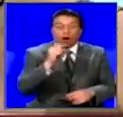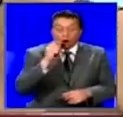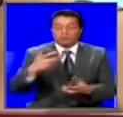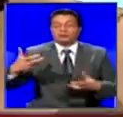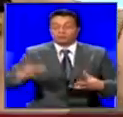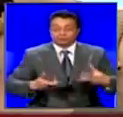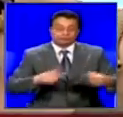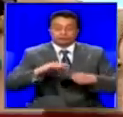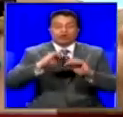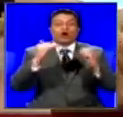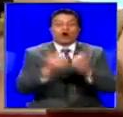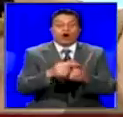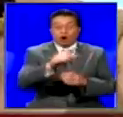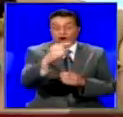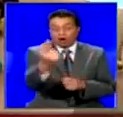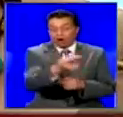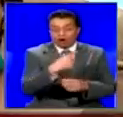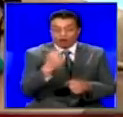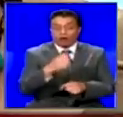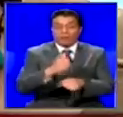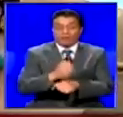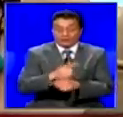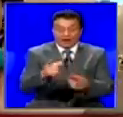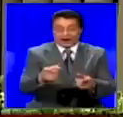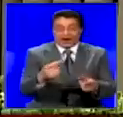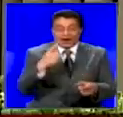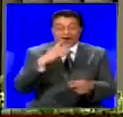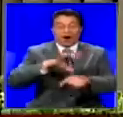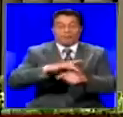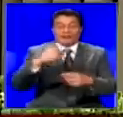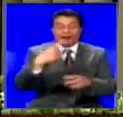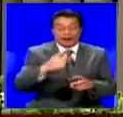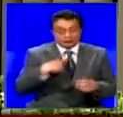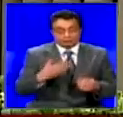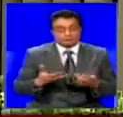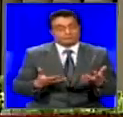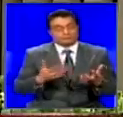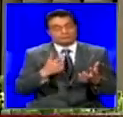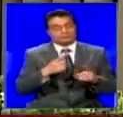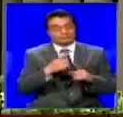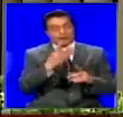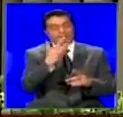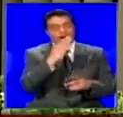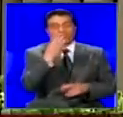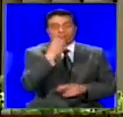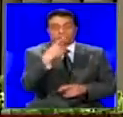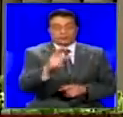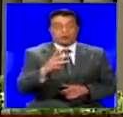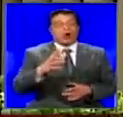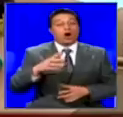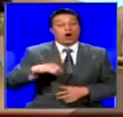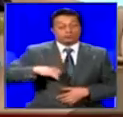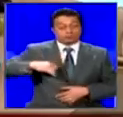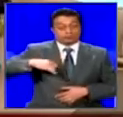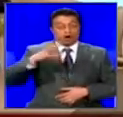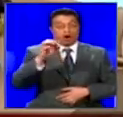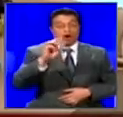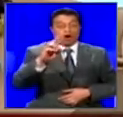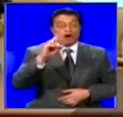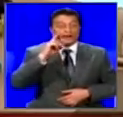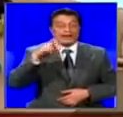anestesista, ni a la arsenalera, ni a los funcionarios de la clínica. ¿Y es una clínica del sector oriente? ¿Tú dirías que es una